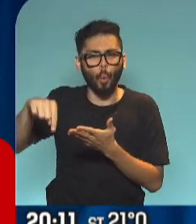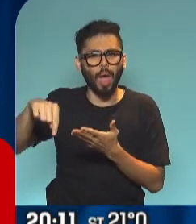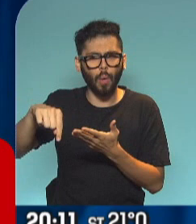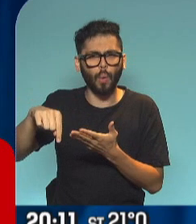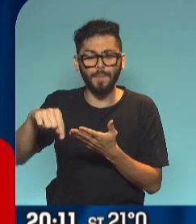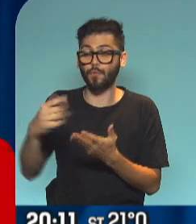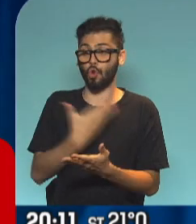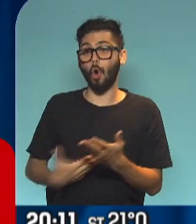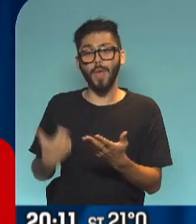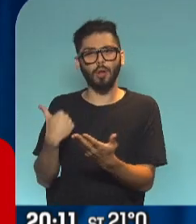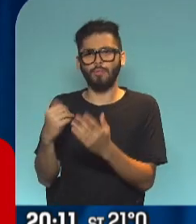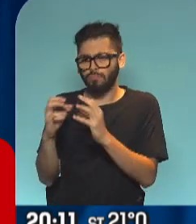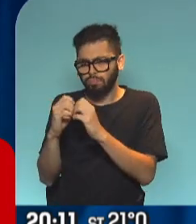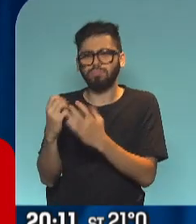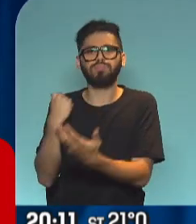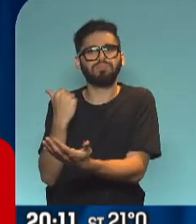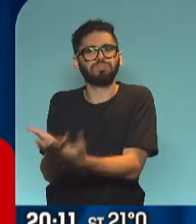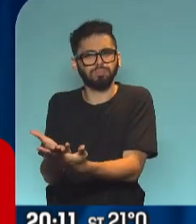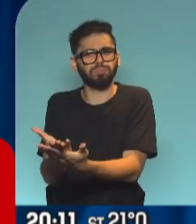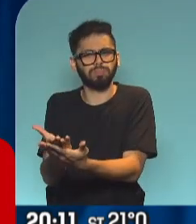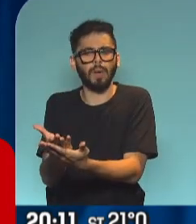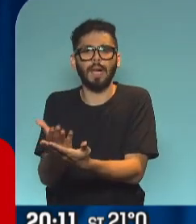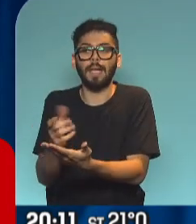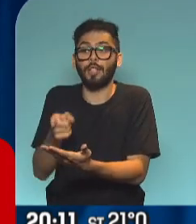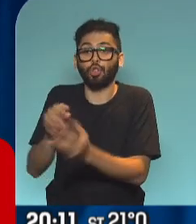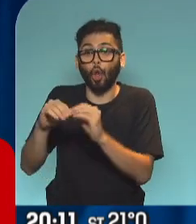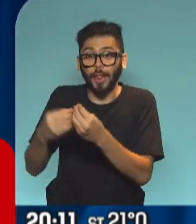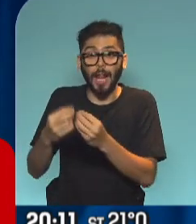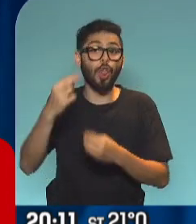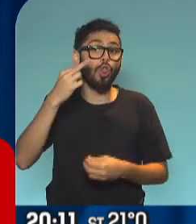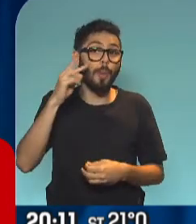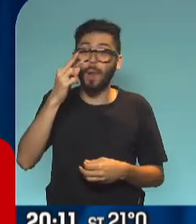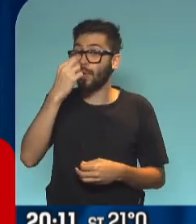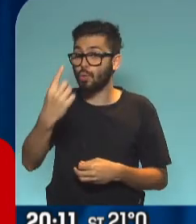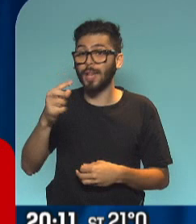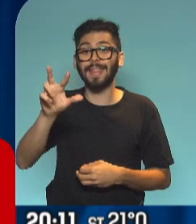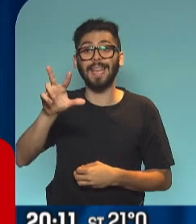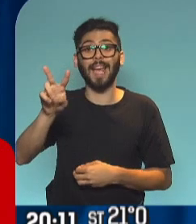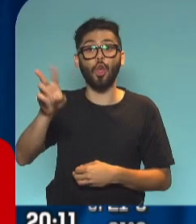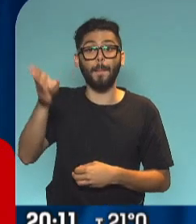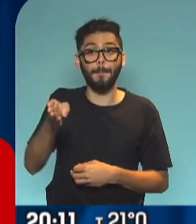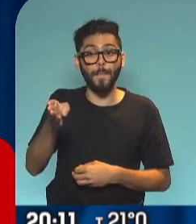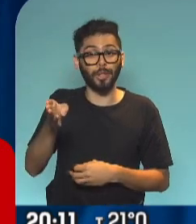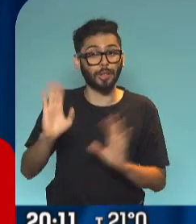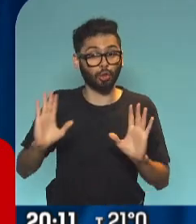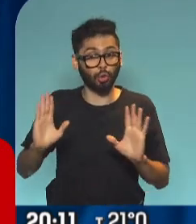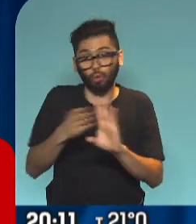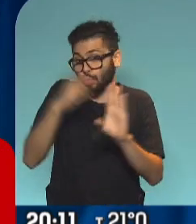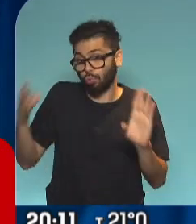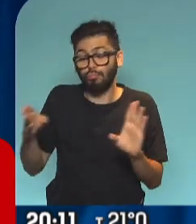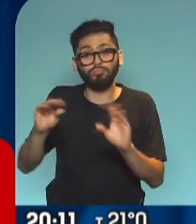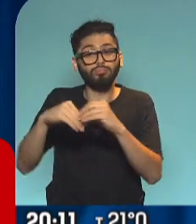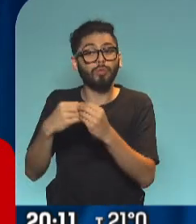por el gobierno, que daría un total de un 32% en el año 2021, el año que viene un aumento total de 32% contra